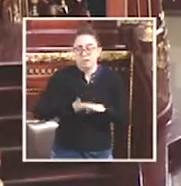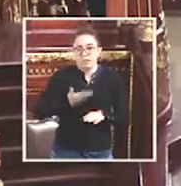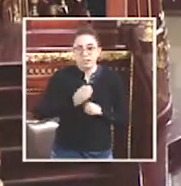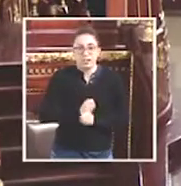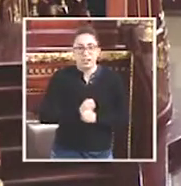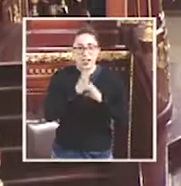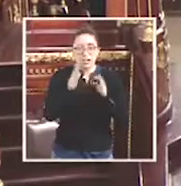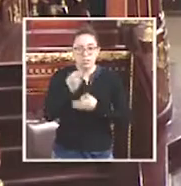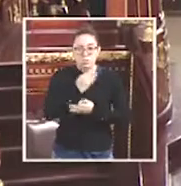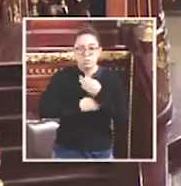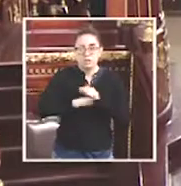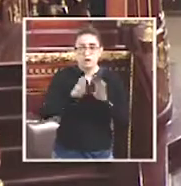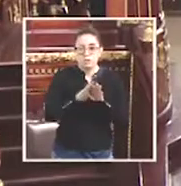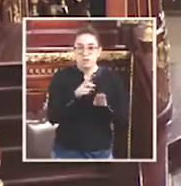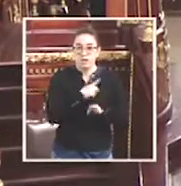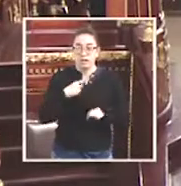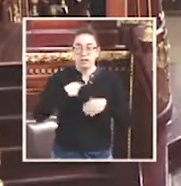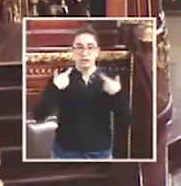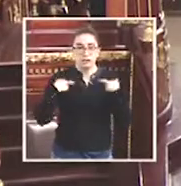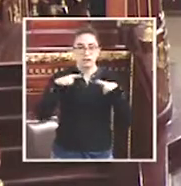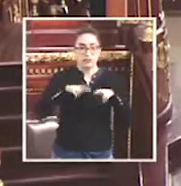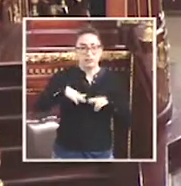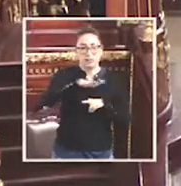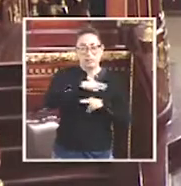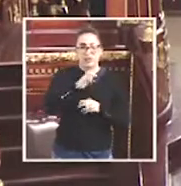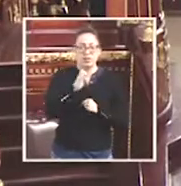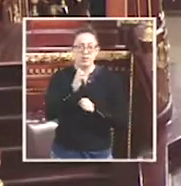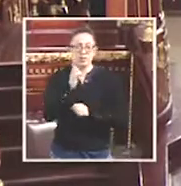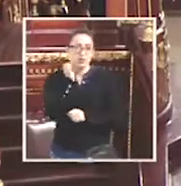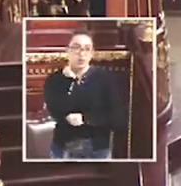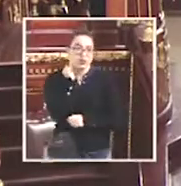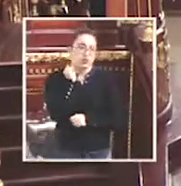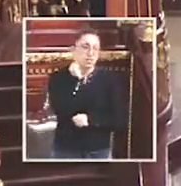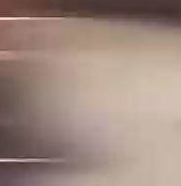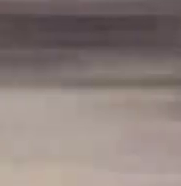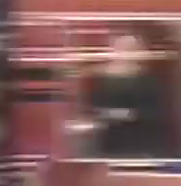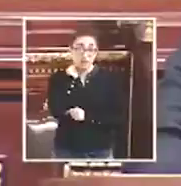tal motivo, es importante que el Congreso de la Unión analice y estudie la